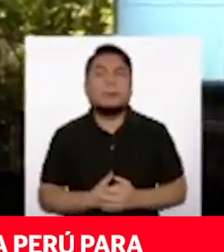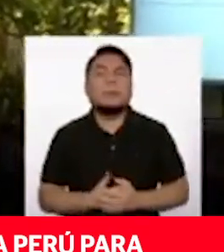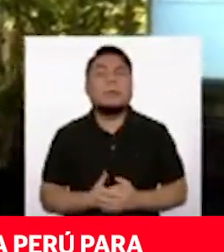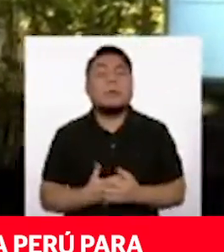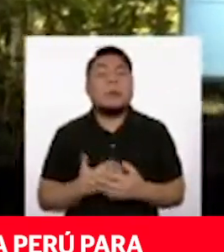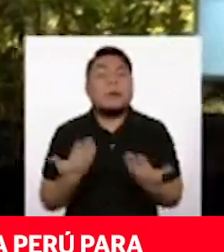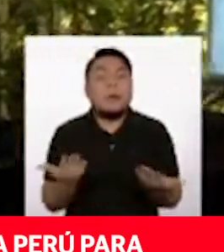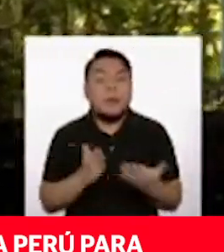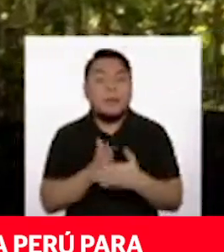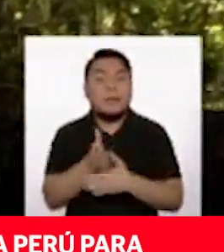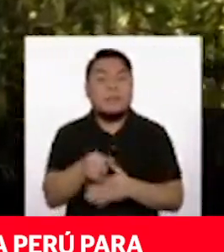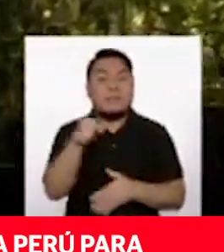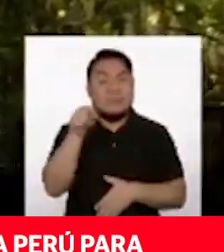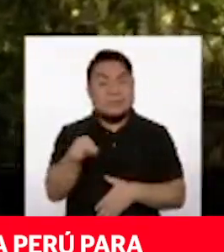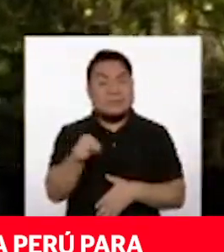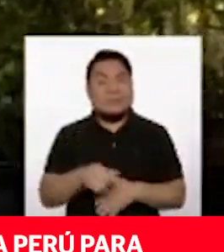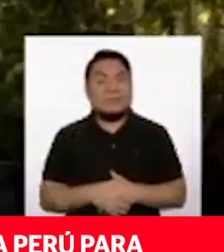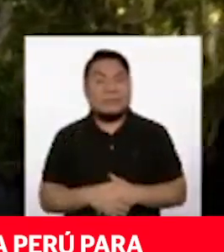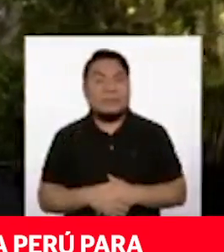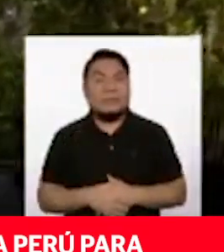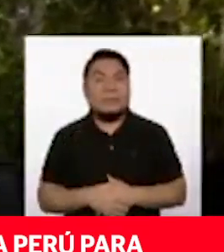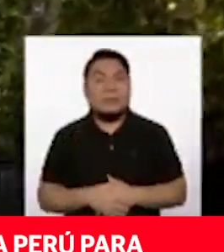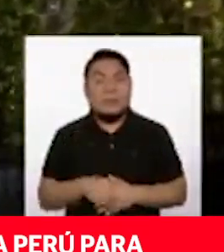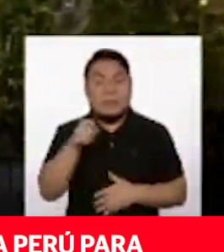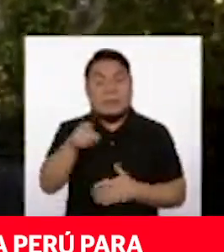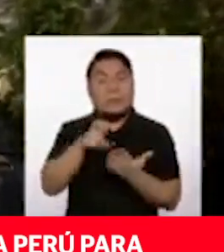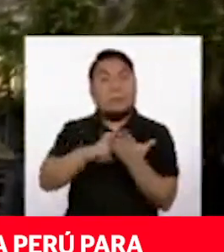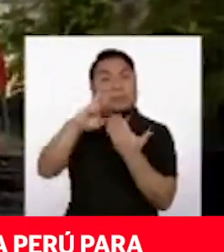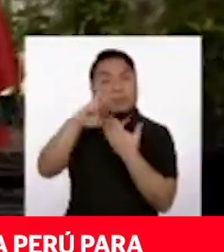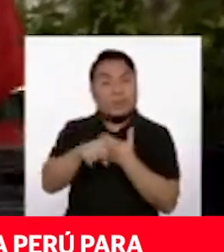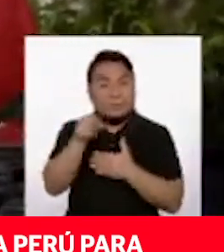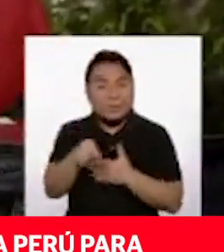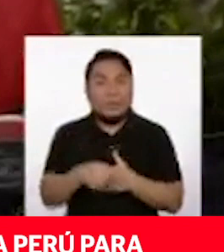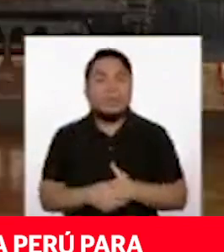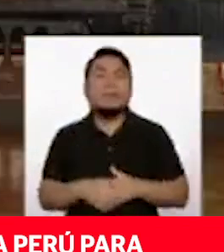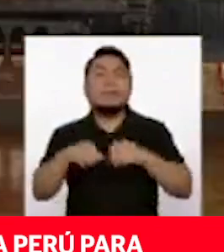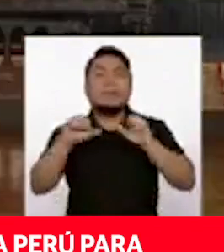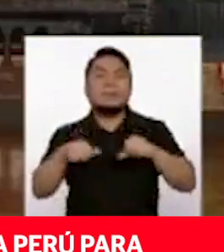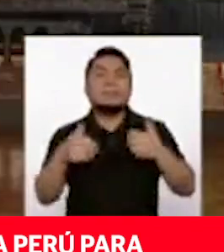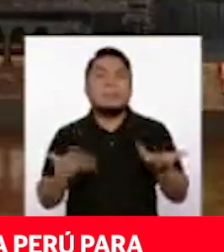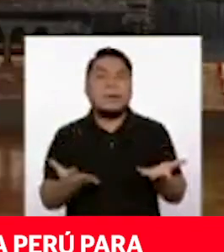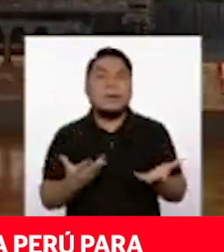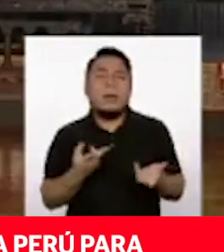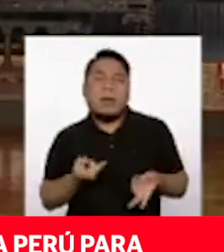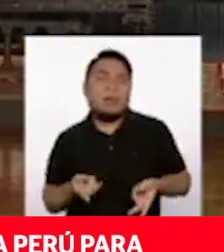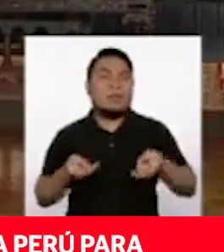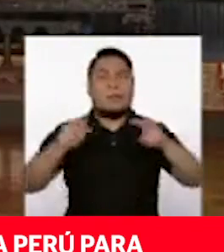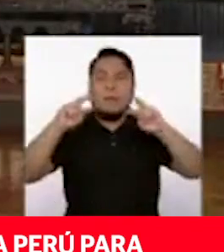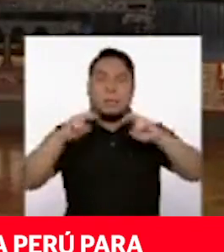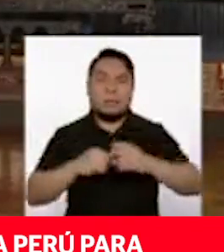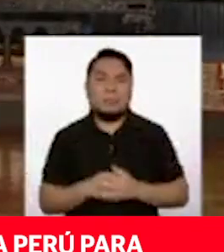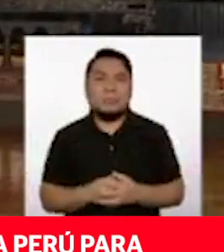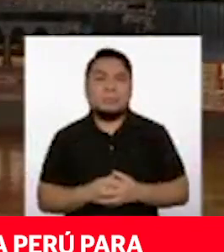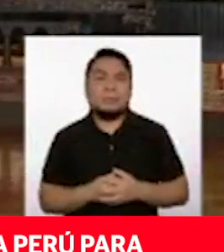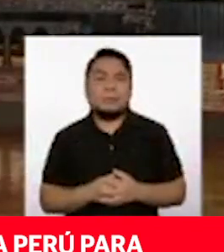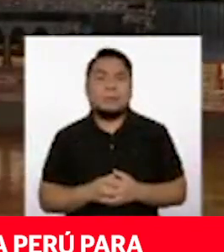través de este programa vamos a lograr